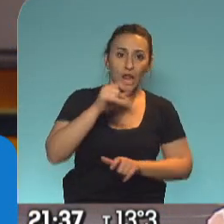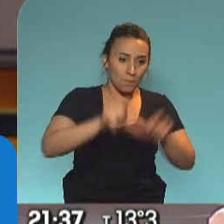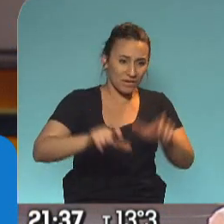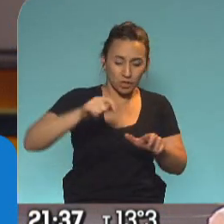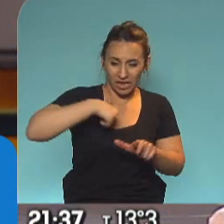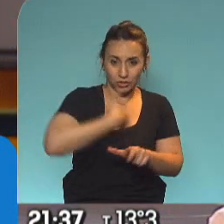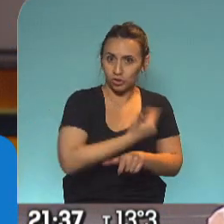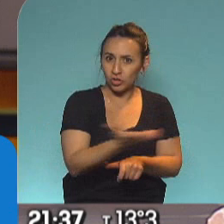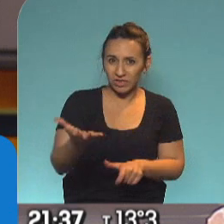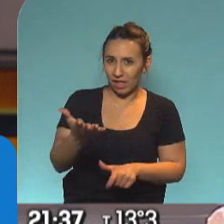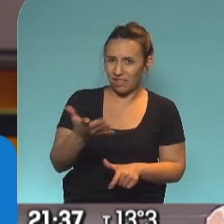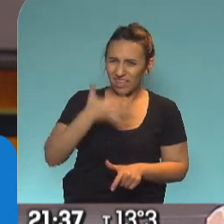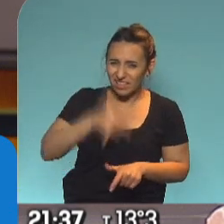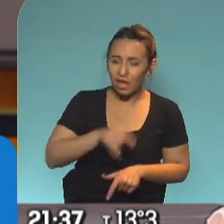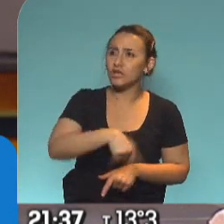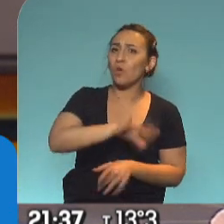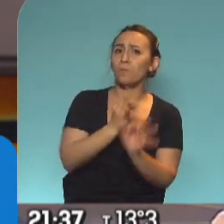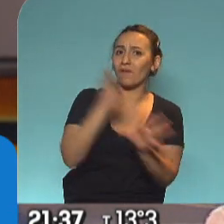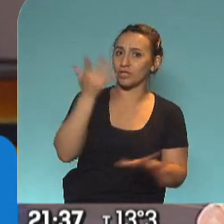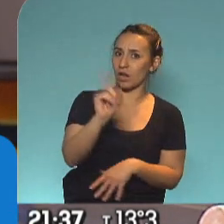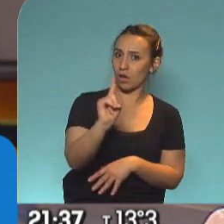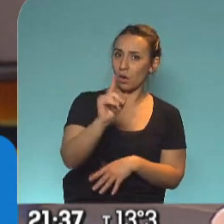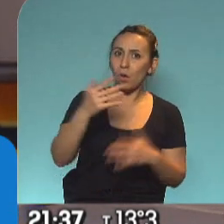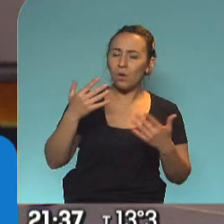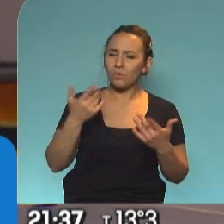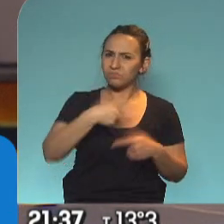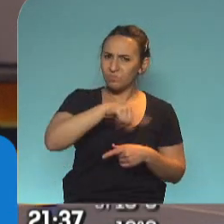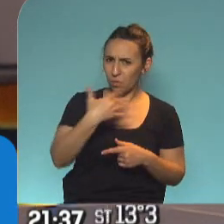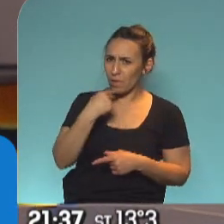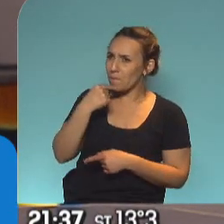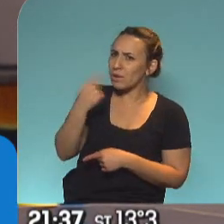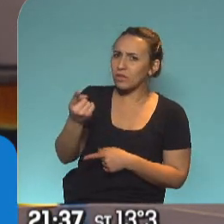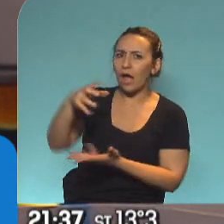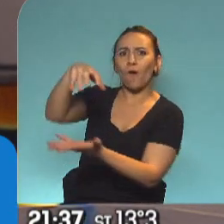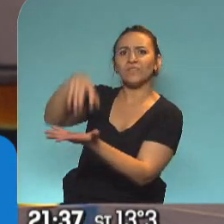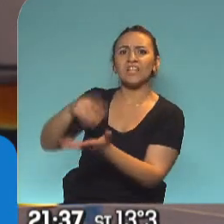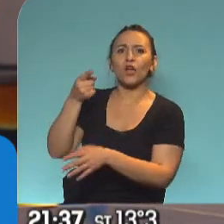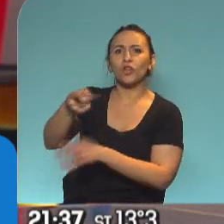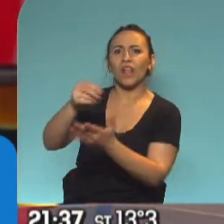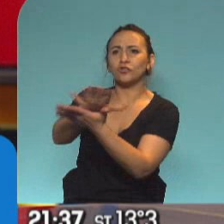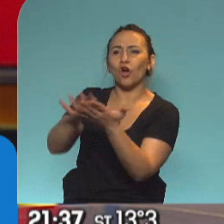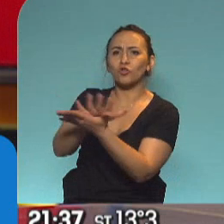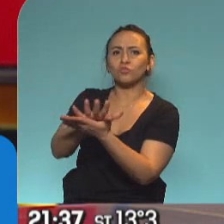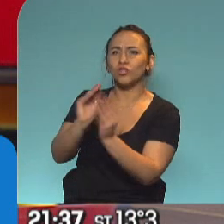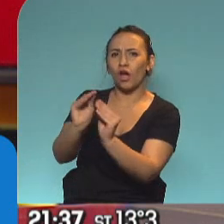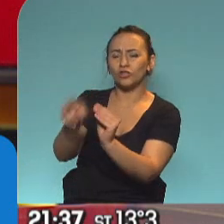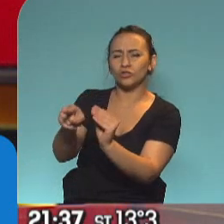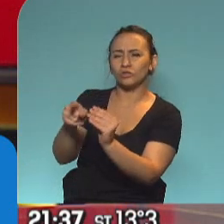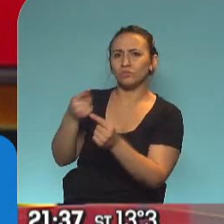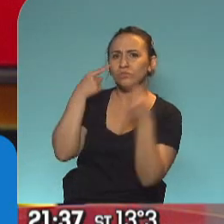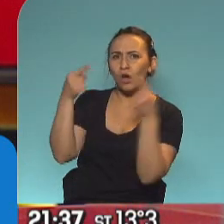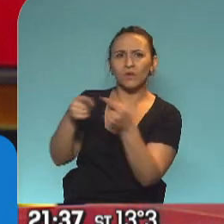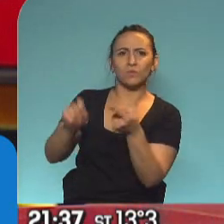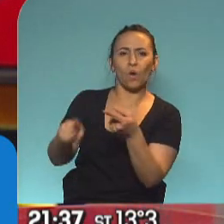un especialista en la materia, que se puede preguntar cuál es la utilidad de la Oficina Anticorrupción cuando deja de querellar en las